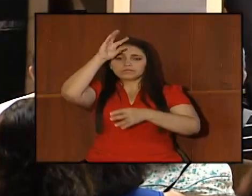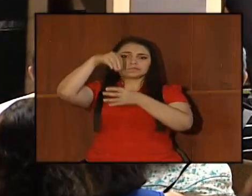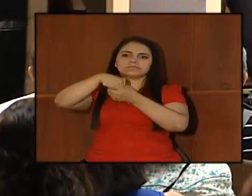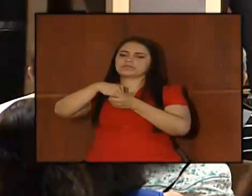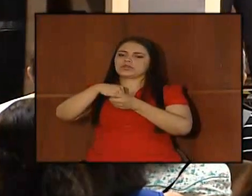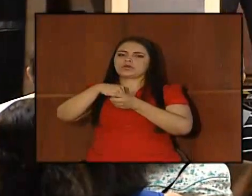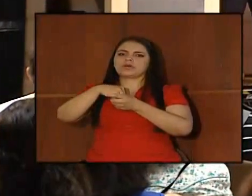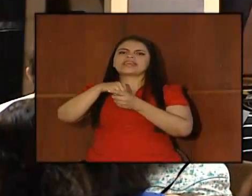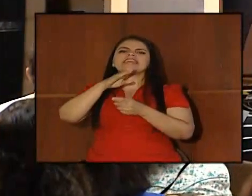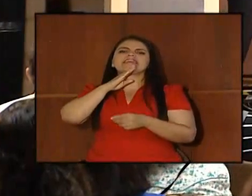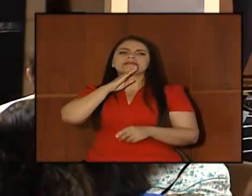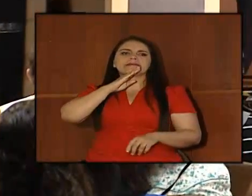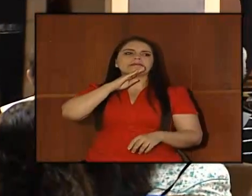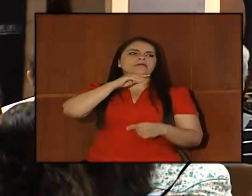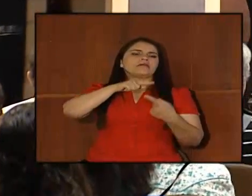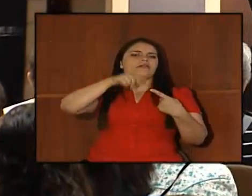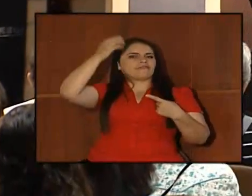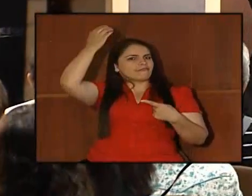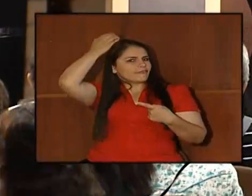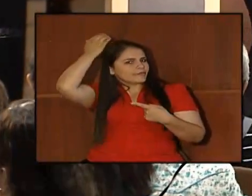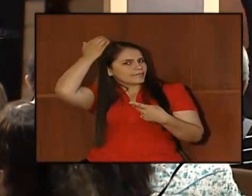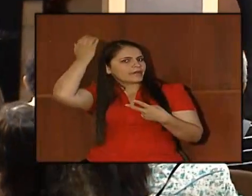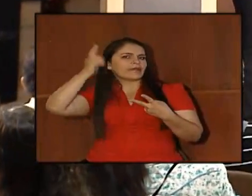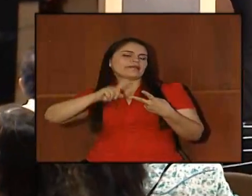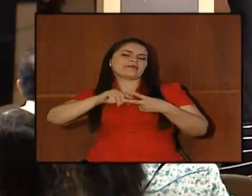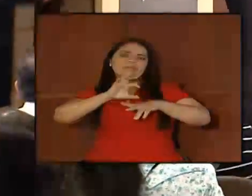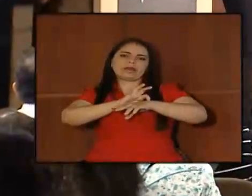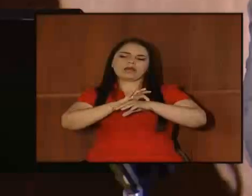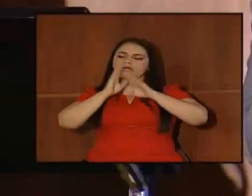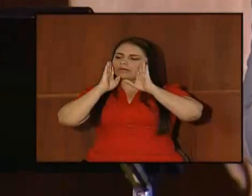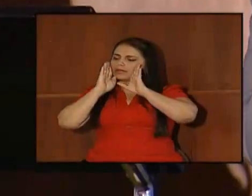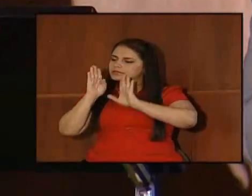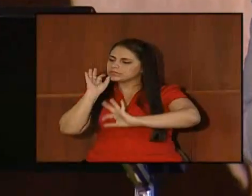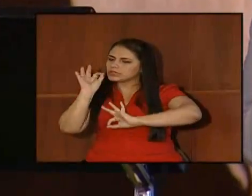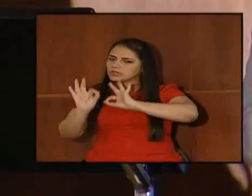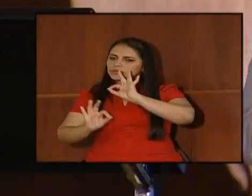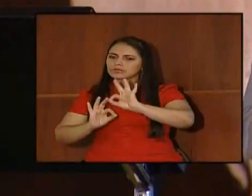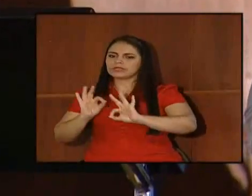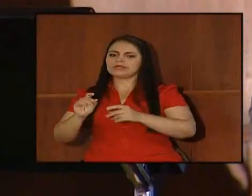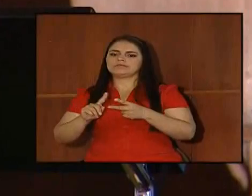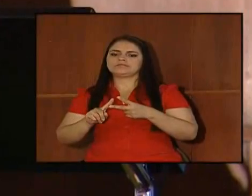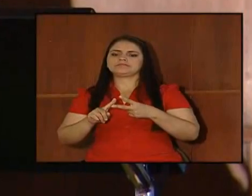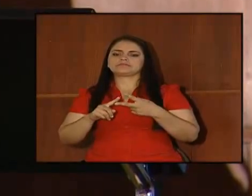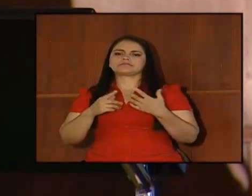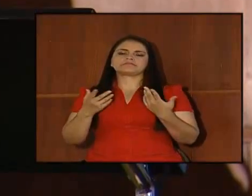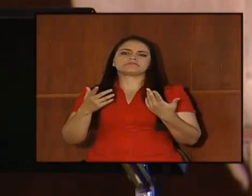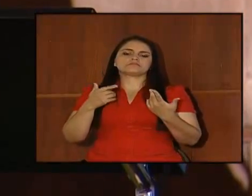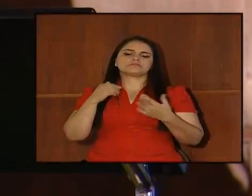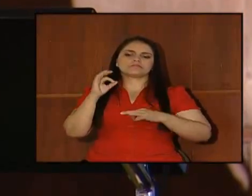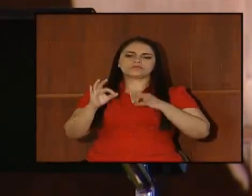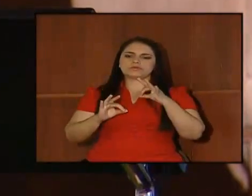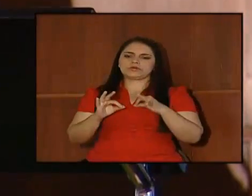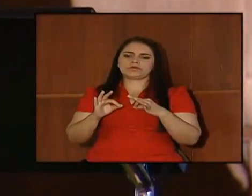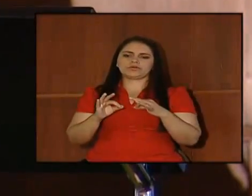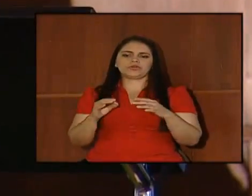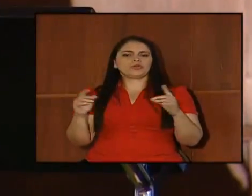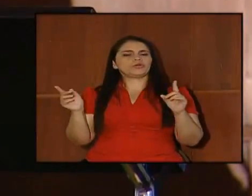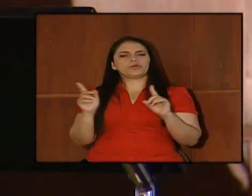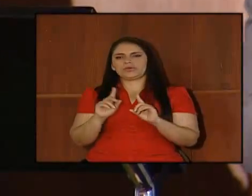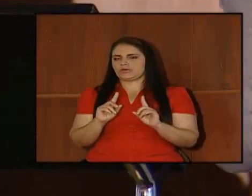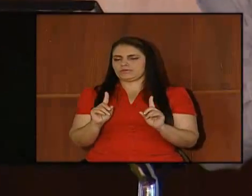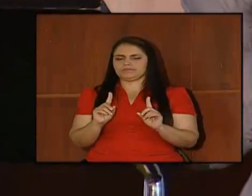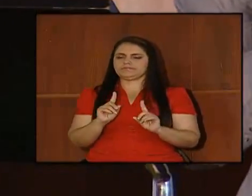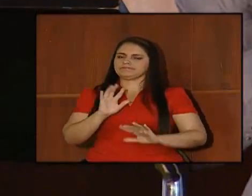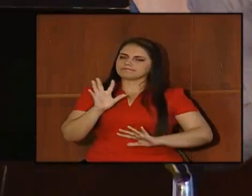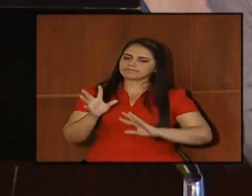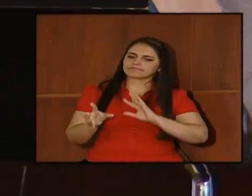a cargo de personal que es encargado y que es experto de manejar el paciente, sino que también vamos a hablar